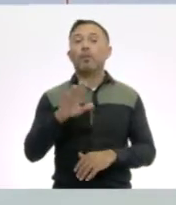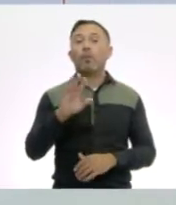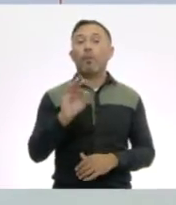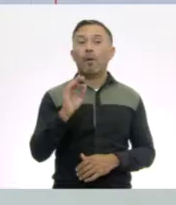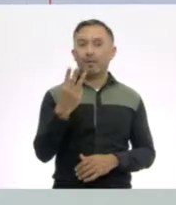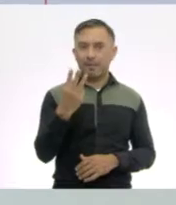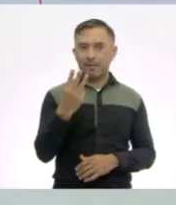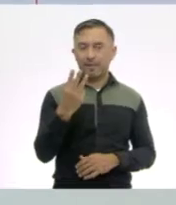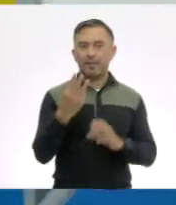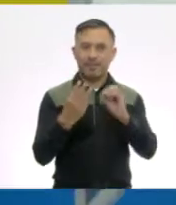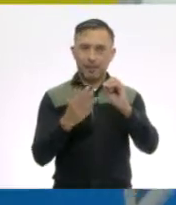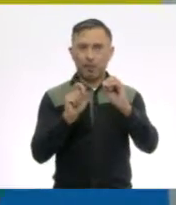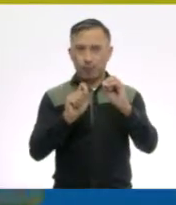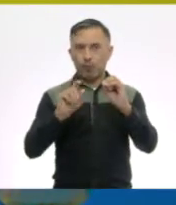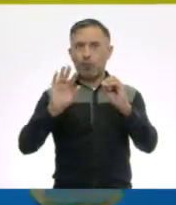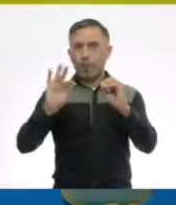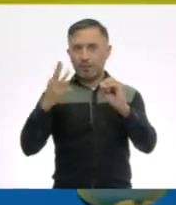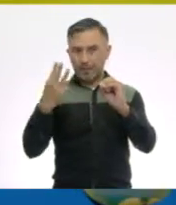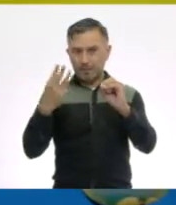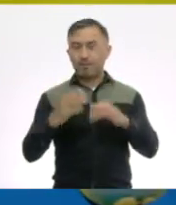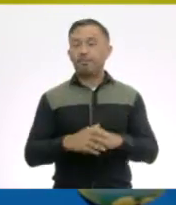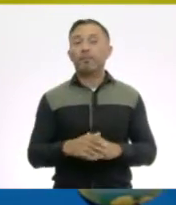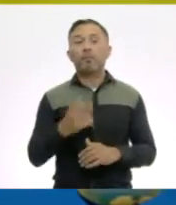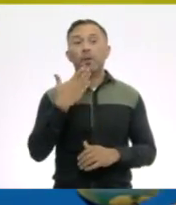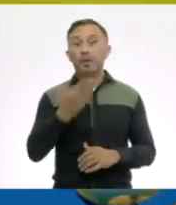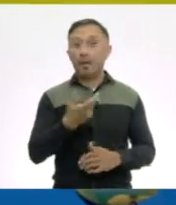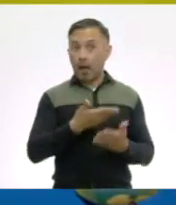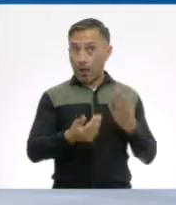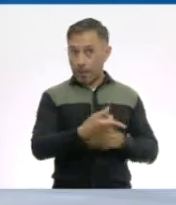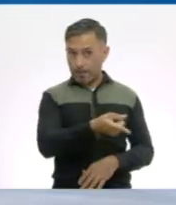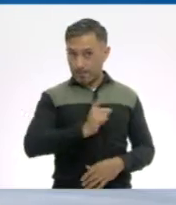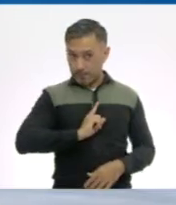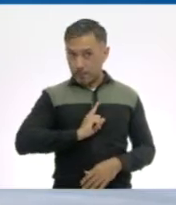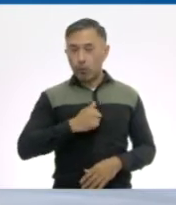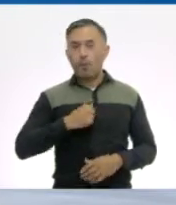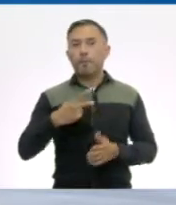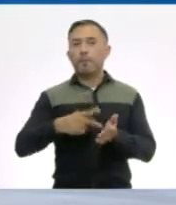centésimos. Listo. Muy bien. A mí me toca tirar 3 veces.